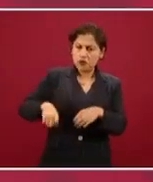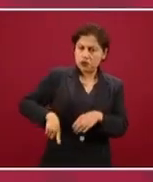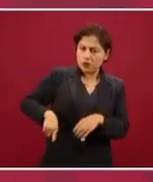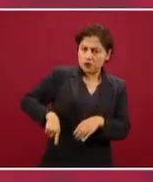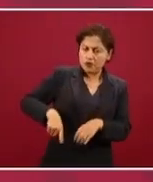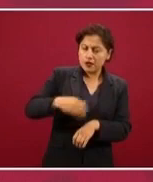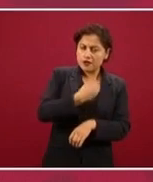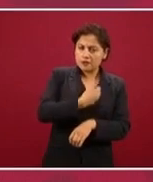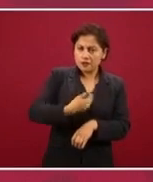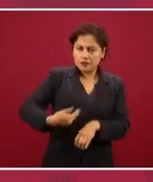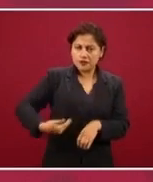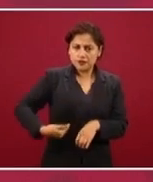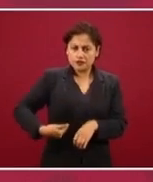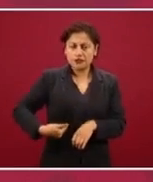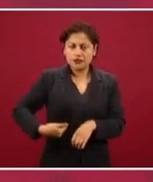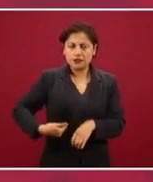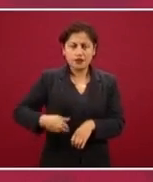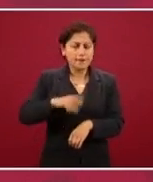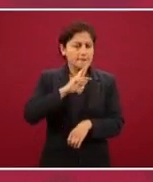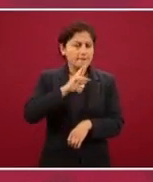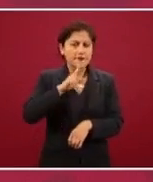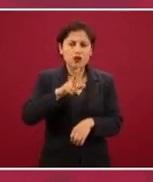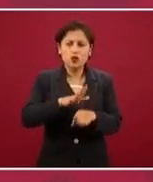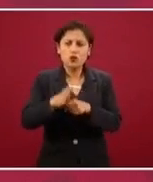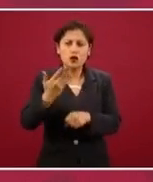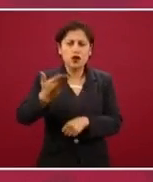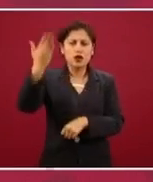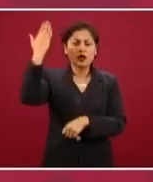del presidente Juárez. No ha habido